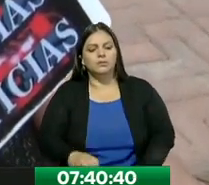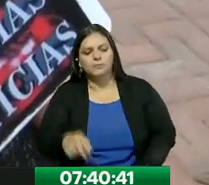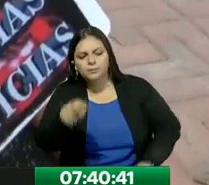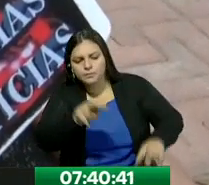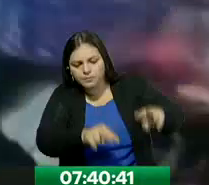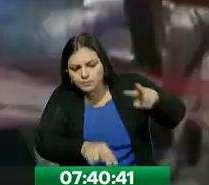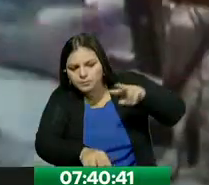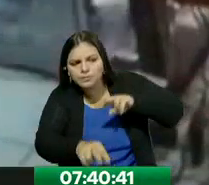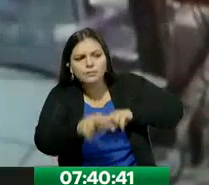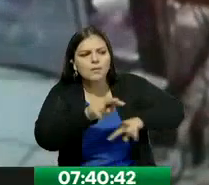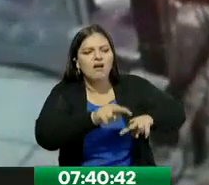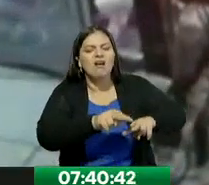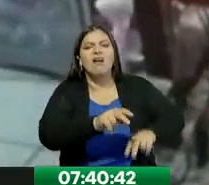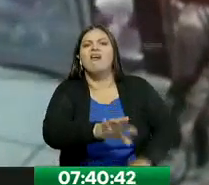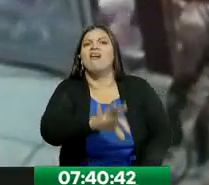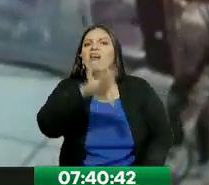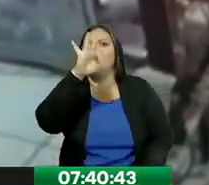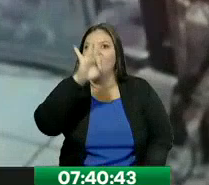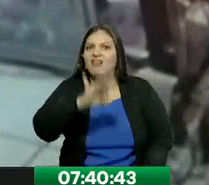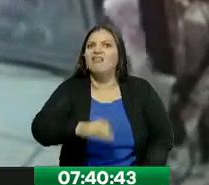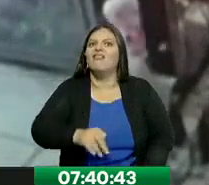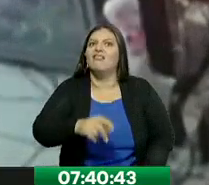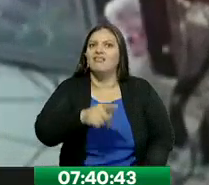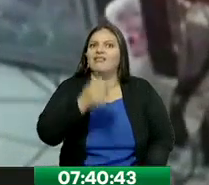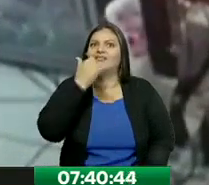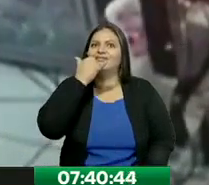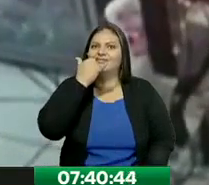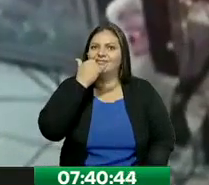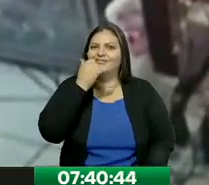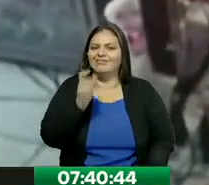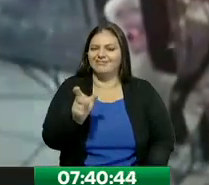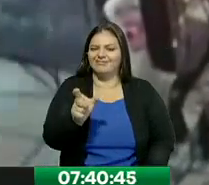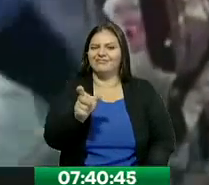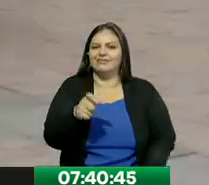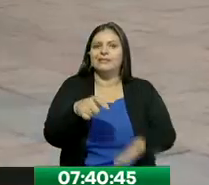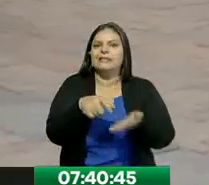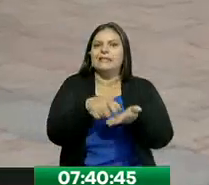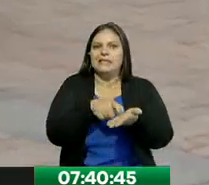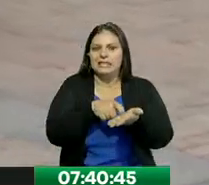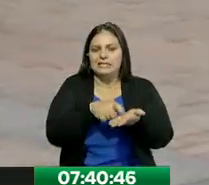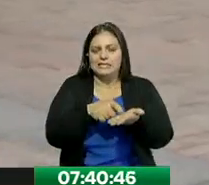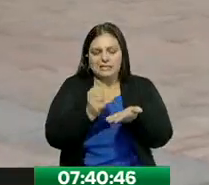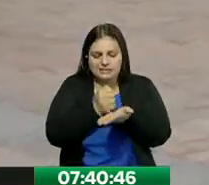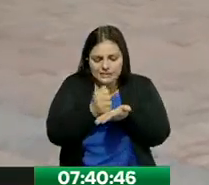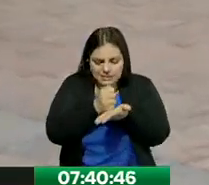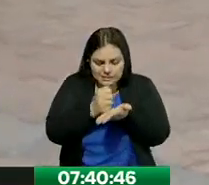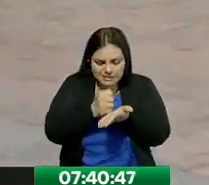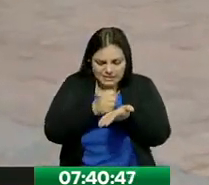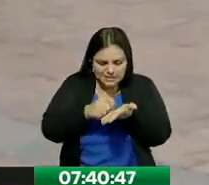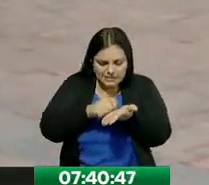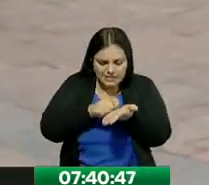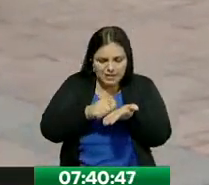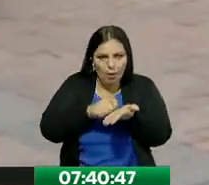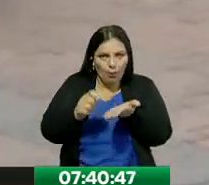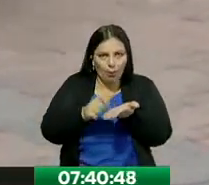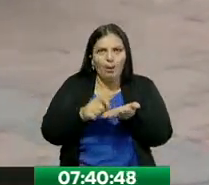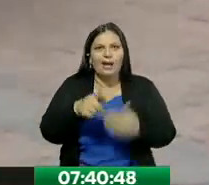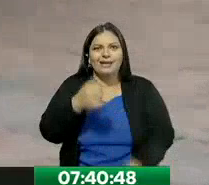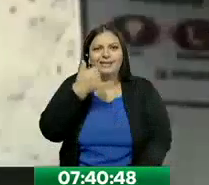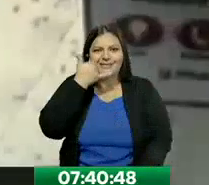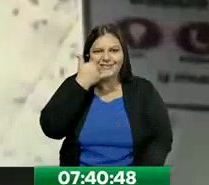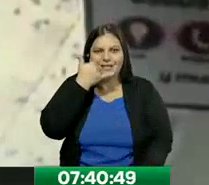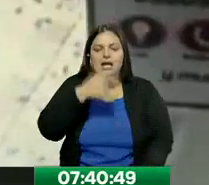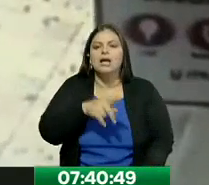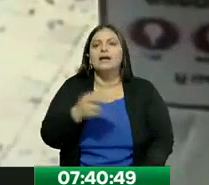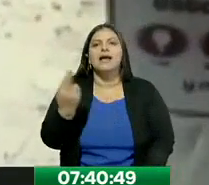vamos a poner la denuncia. Se desconoce el paradero de los otros individuos. En la UPC de Puerto Viejo dicen que ya los tienen